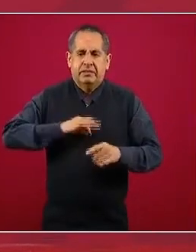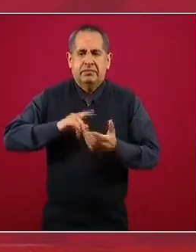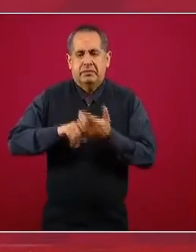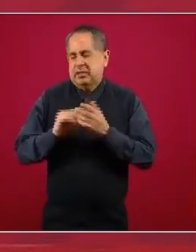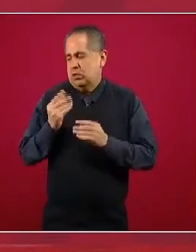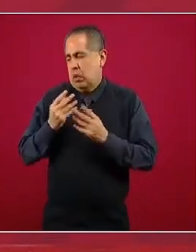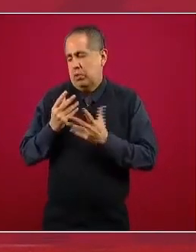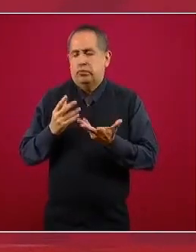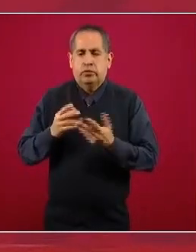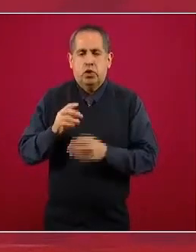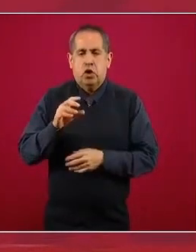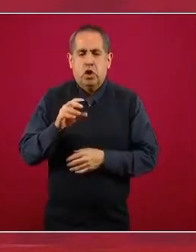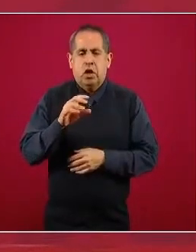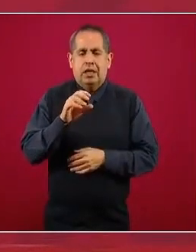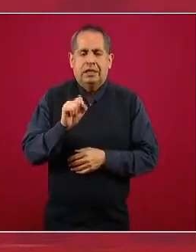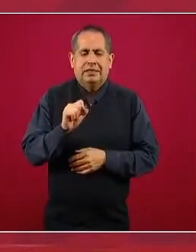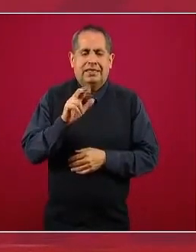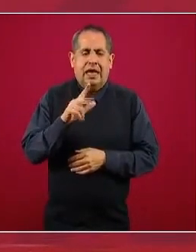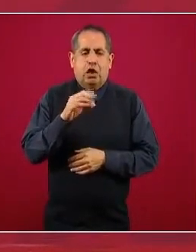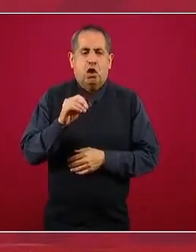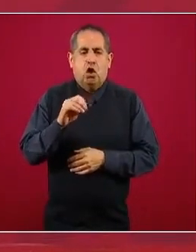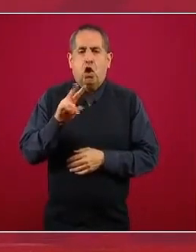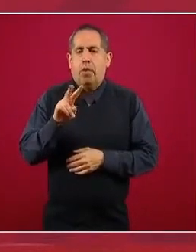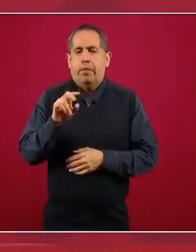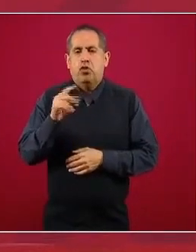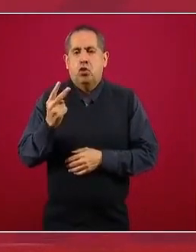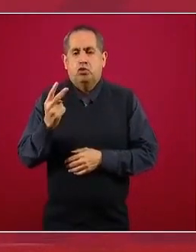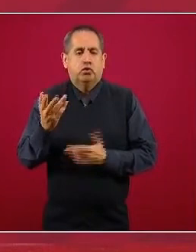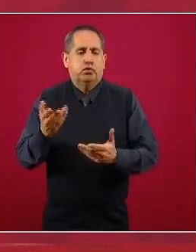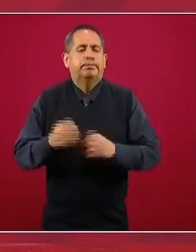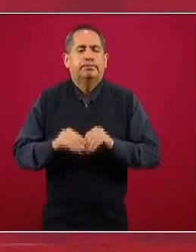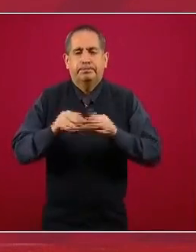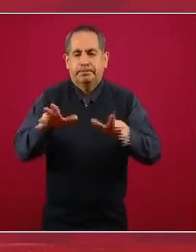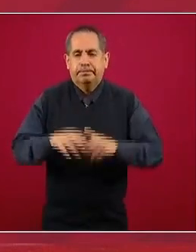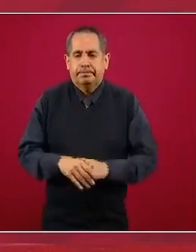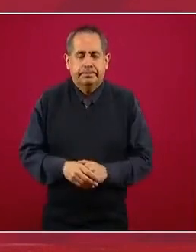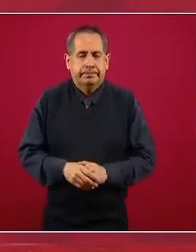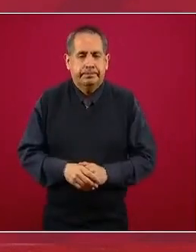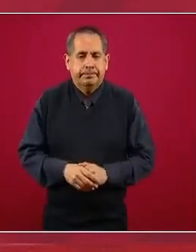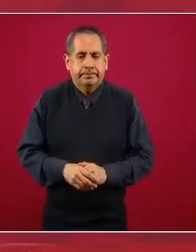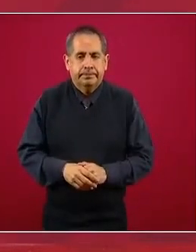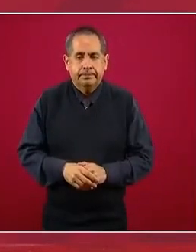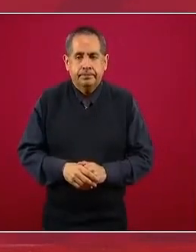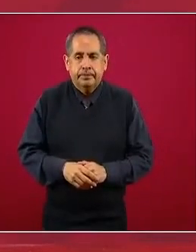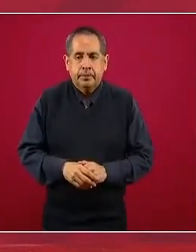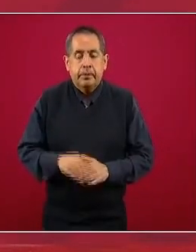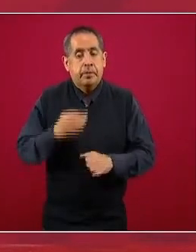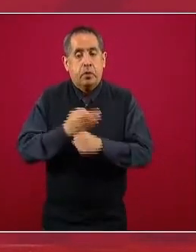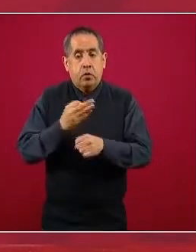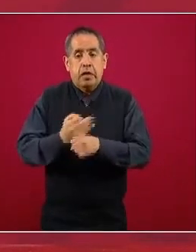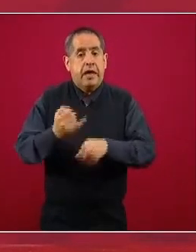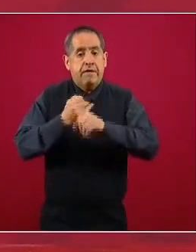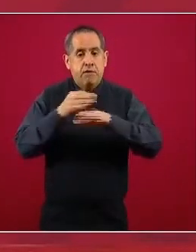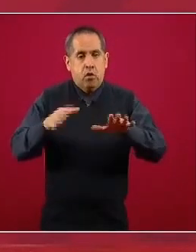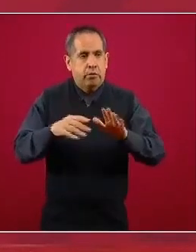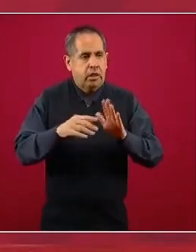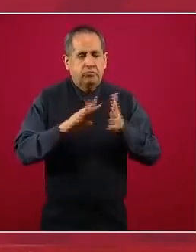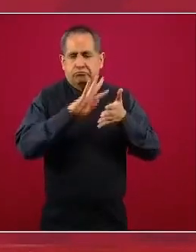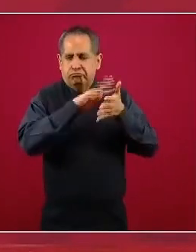no tan nuevo coronavirus SARS-CoV-2. Hoy vamos a tener el informe